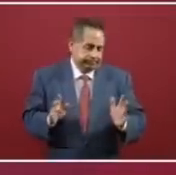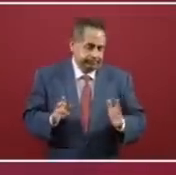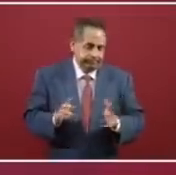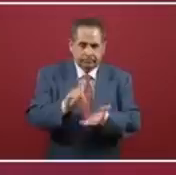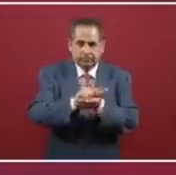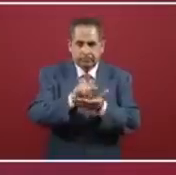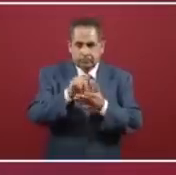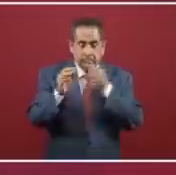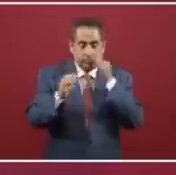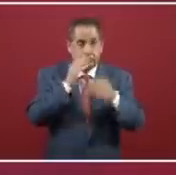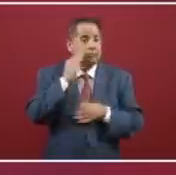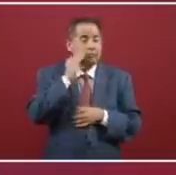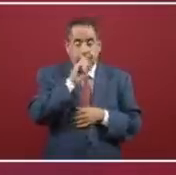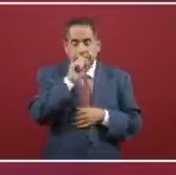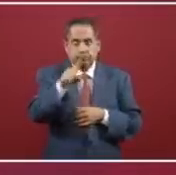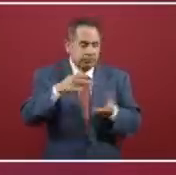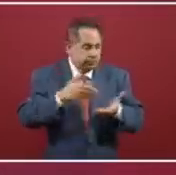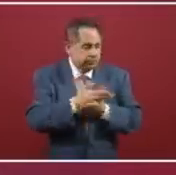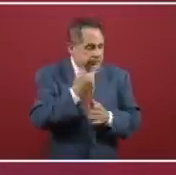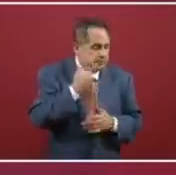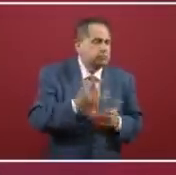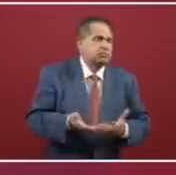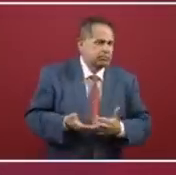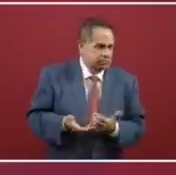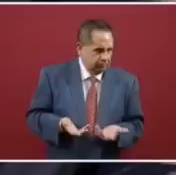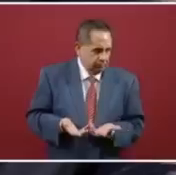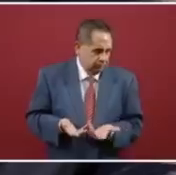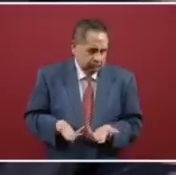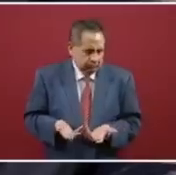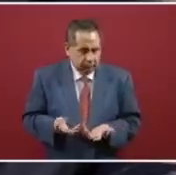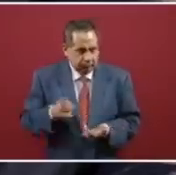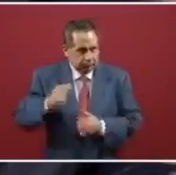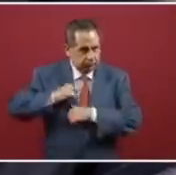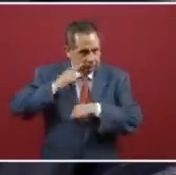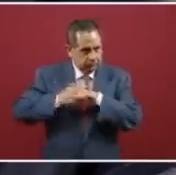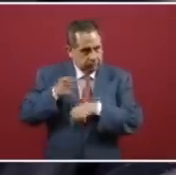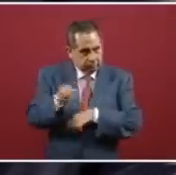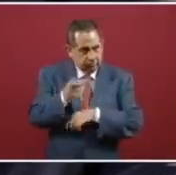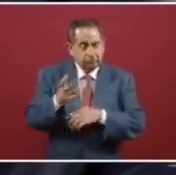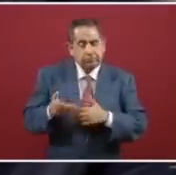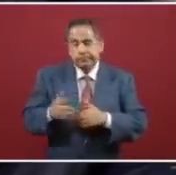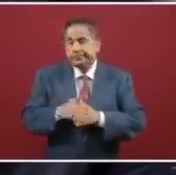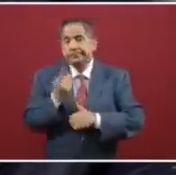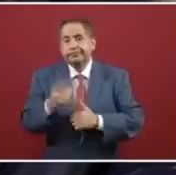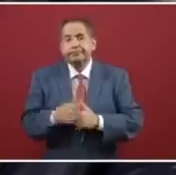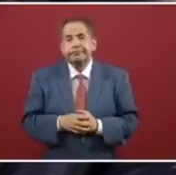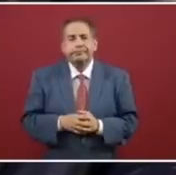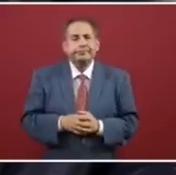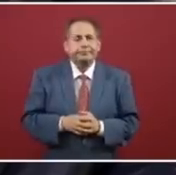en twitter y facebook por qué ay